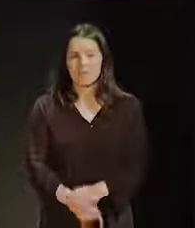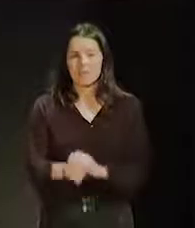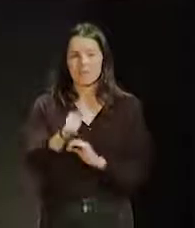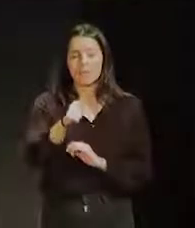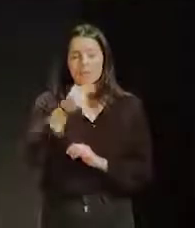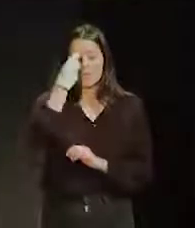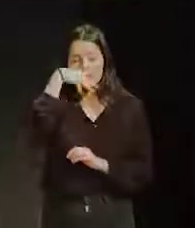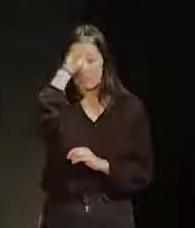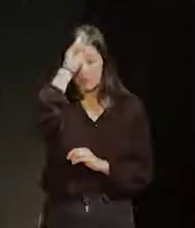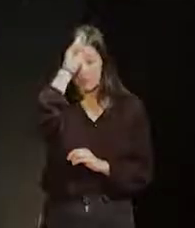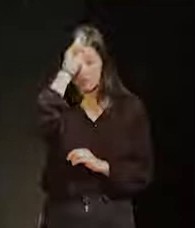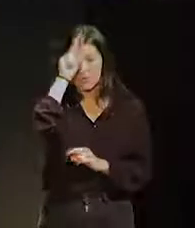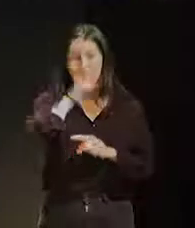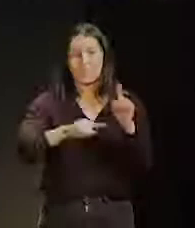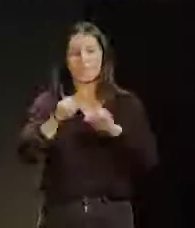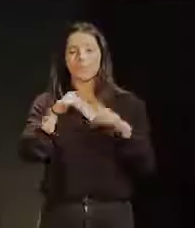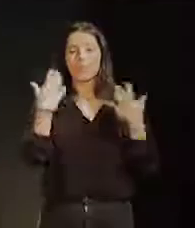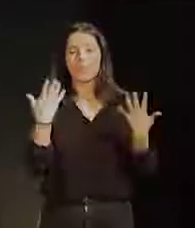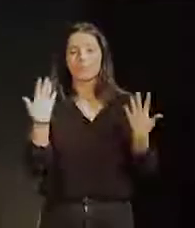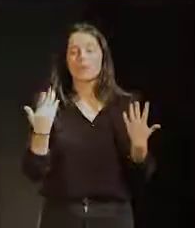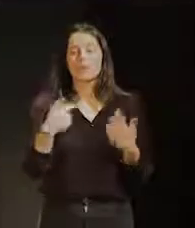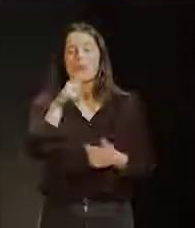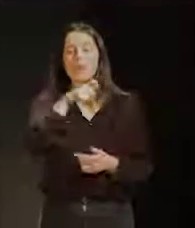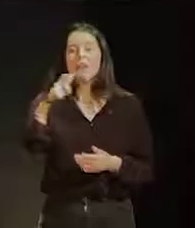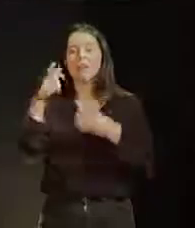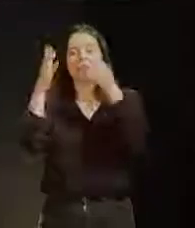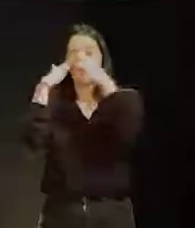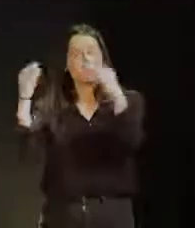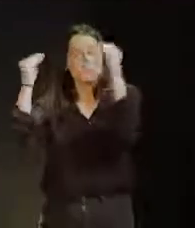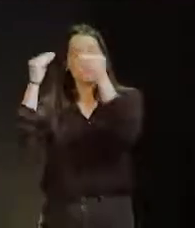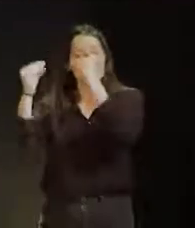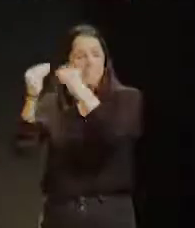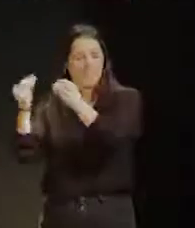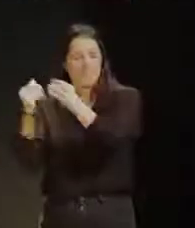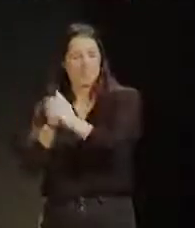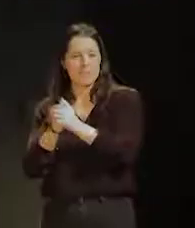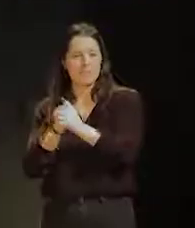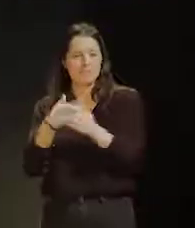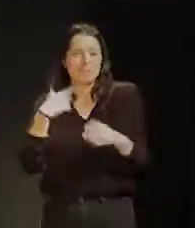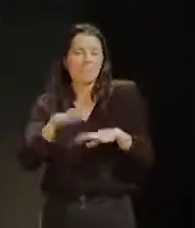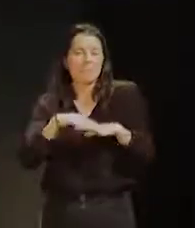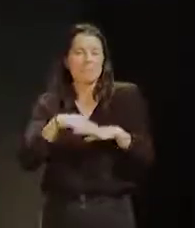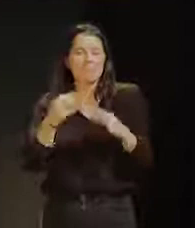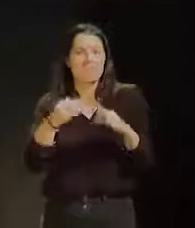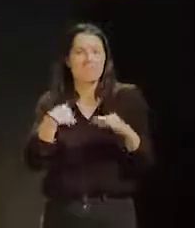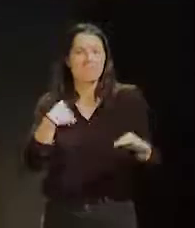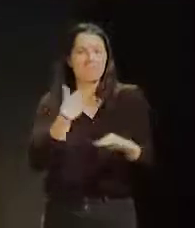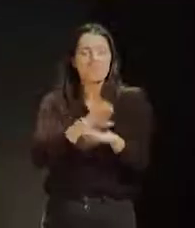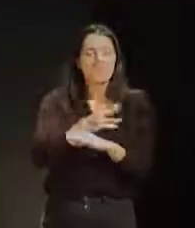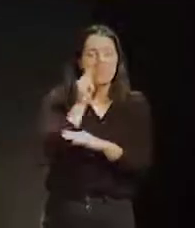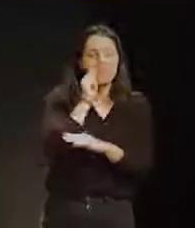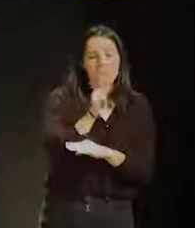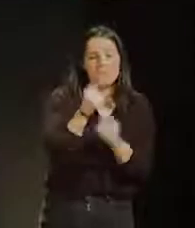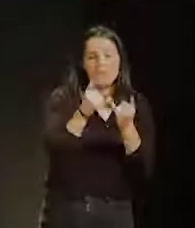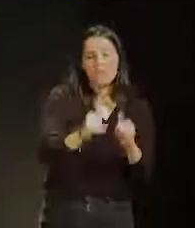qué vamos a llevar a este niño a este lugar a ver tal cosa